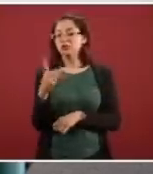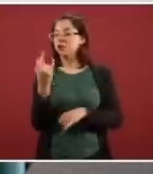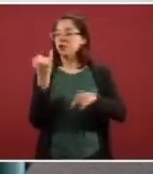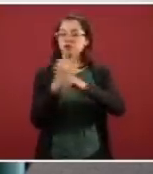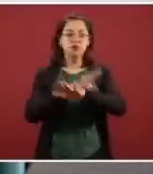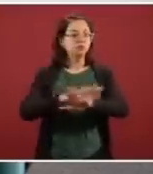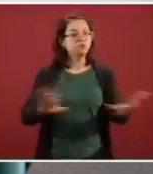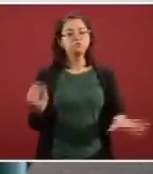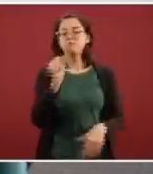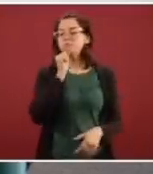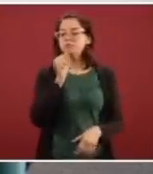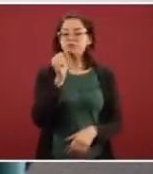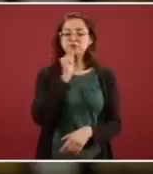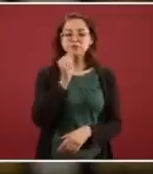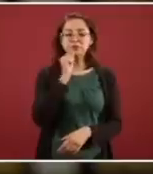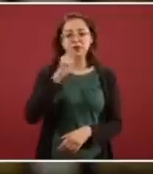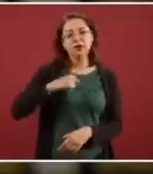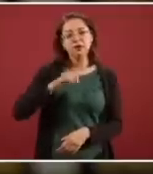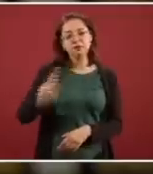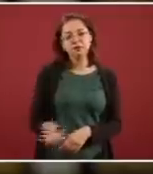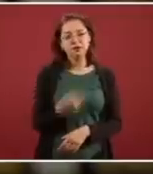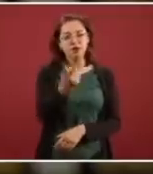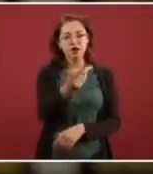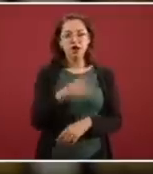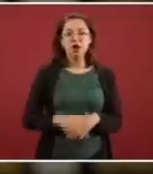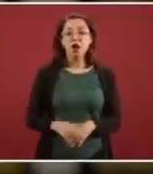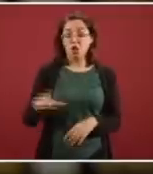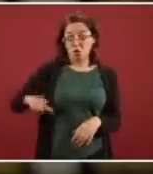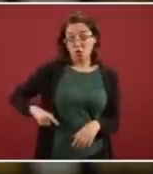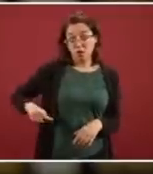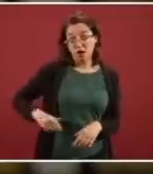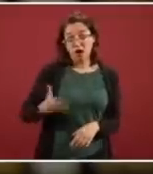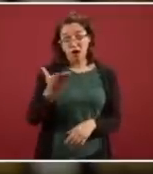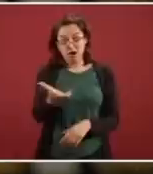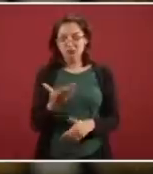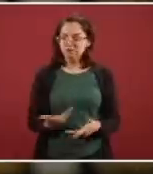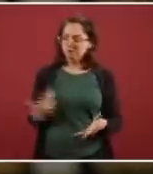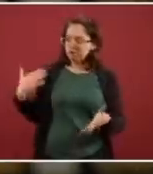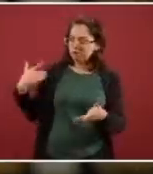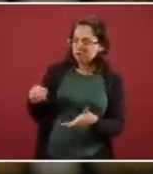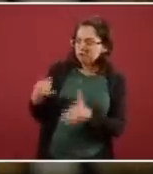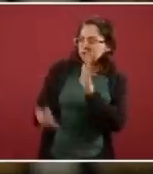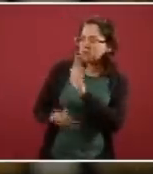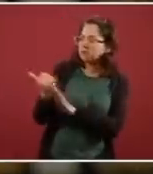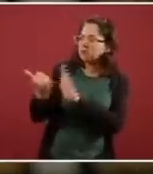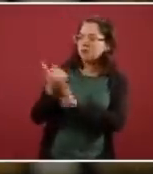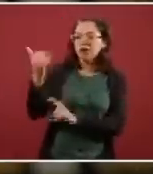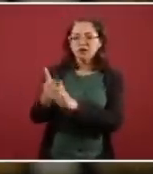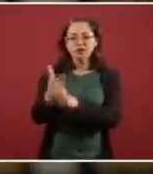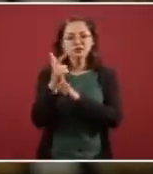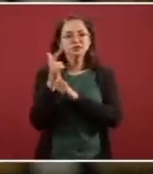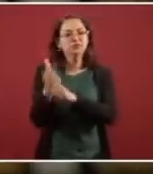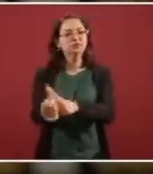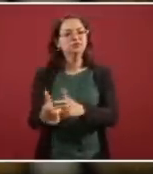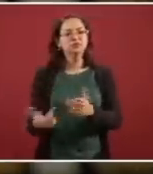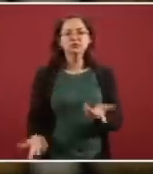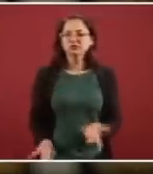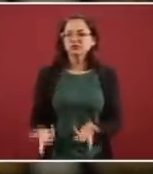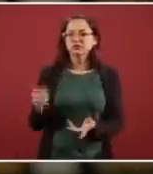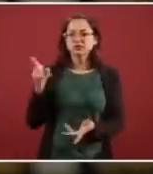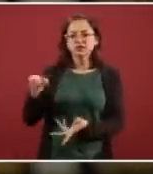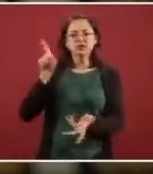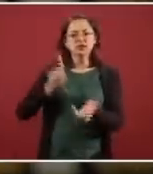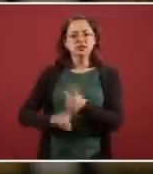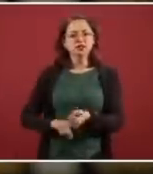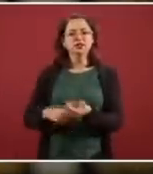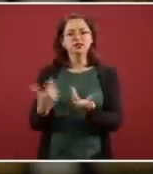hecho público ese dictamen. Mi pregunta es, ¿por qué el gobierno, su gobierno, no ha detenido esta presa de Jales, que es capaz de almacenar